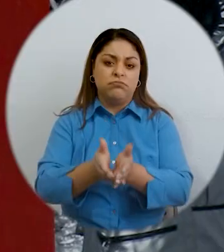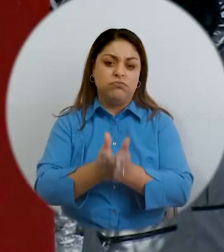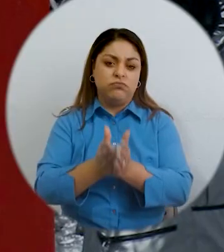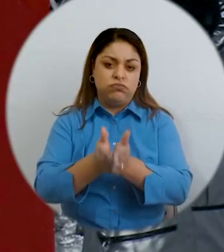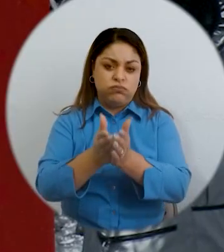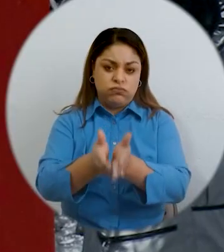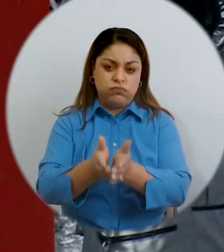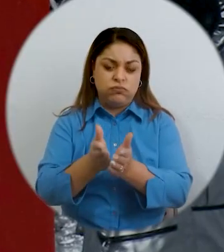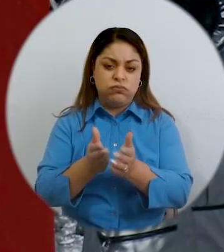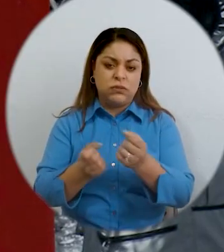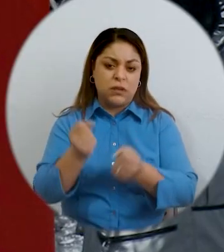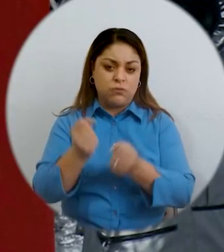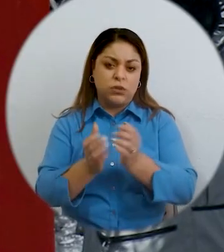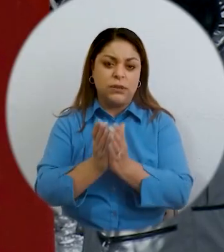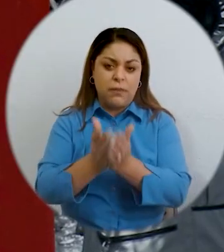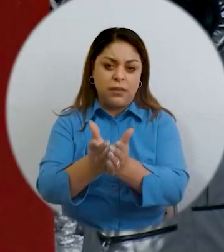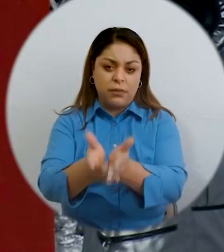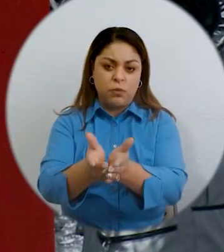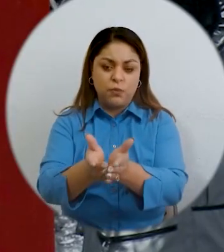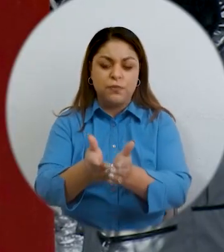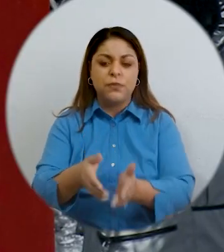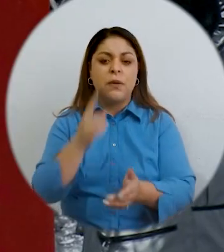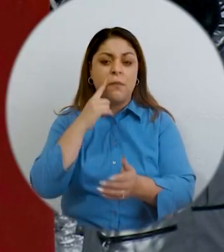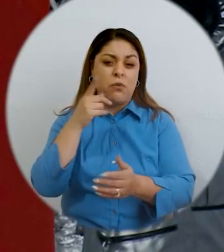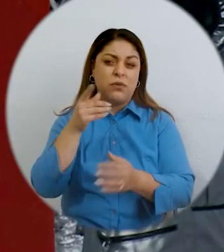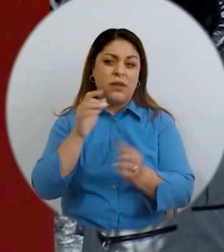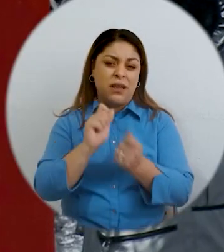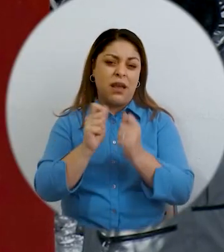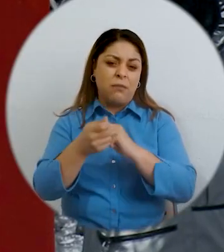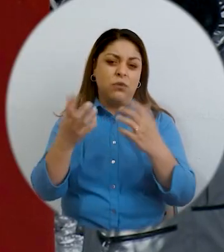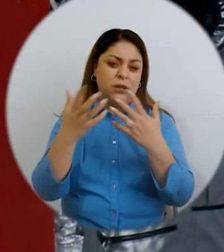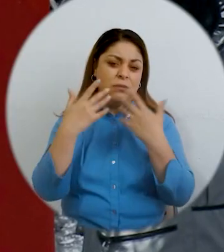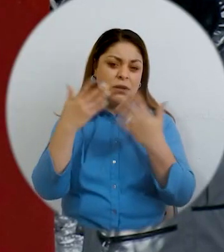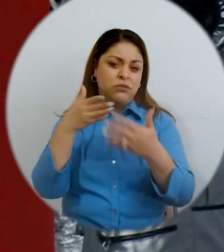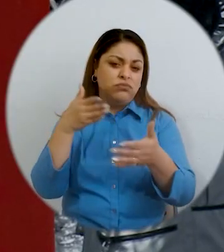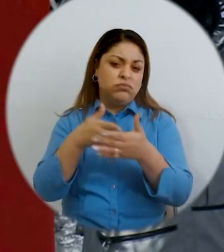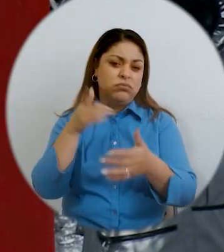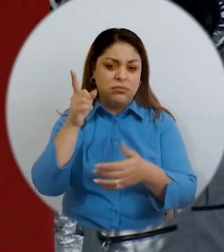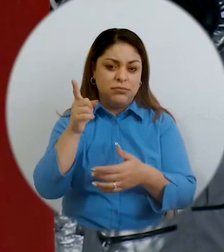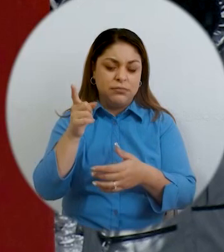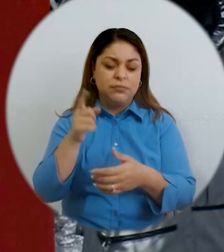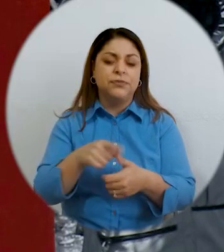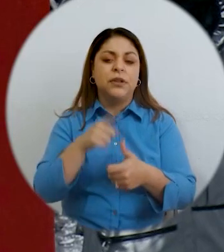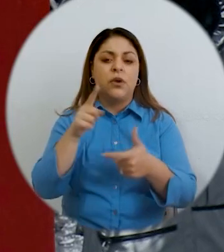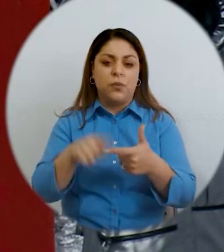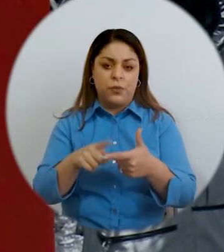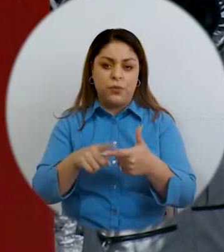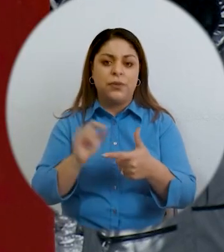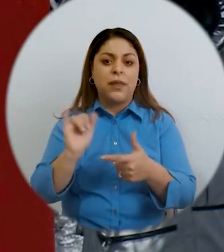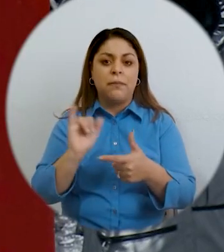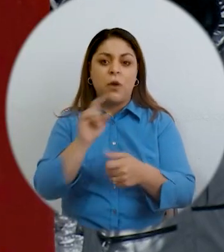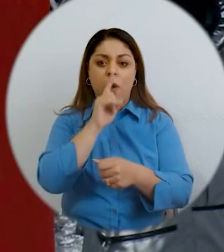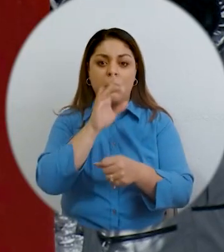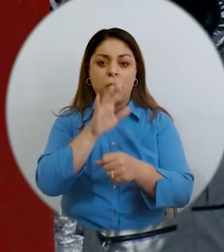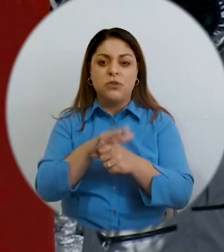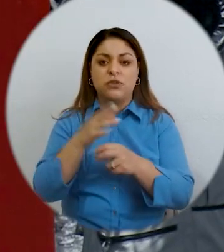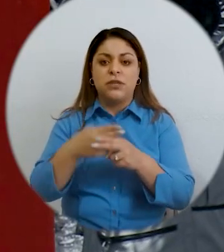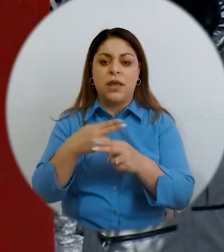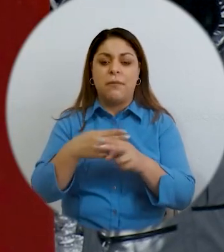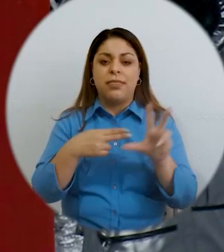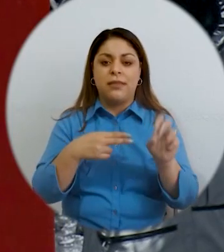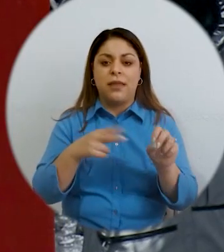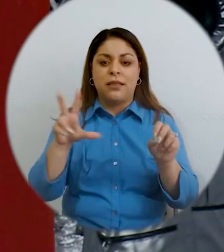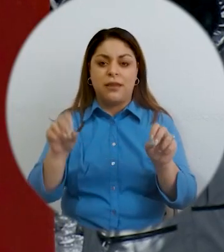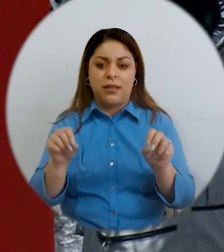de mitigación y de adaptación al cambio climático. Otro de los temas más importantes es el compromiso 30-30,